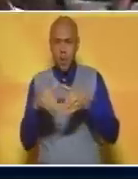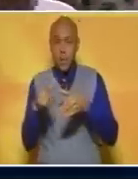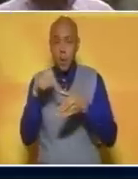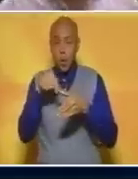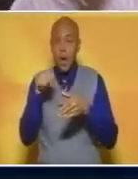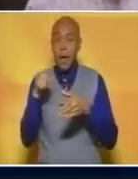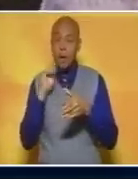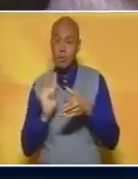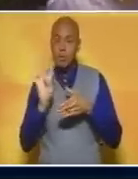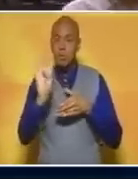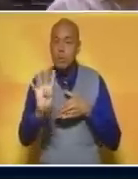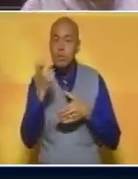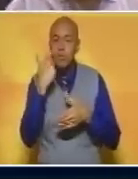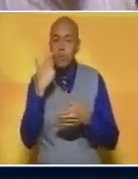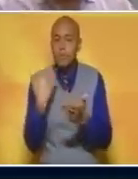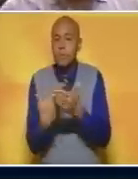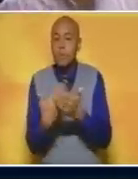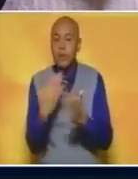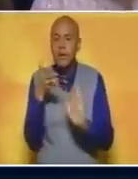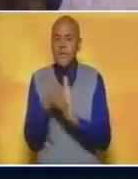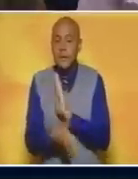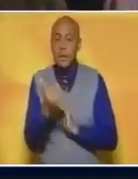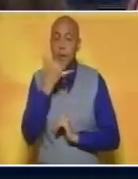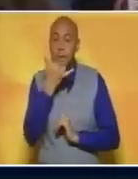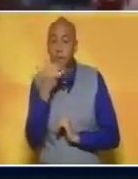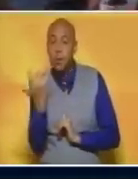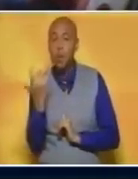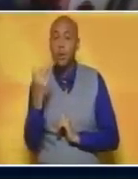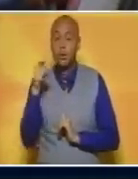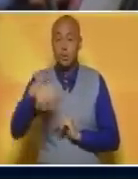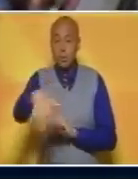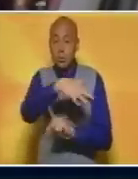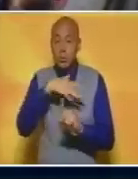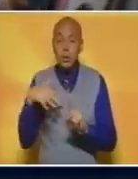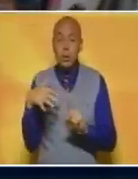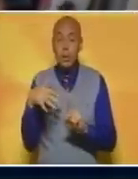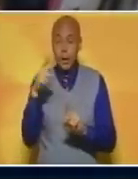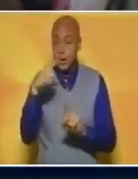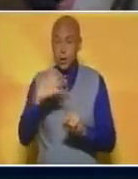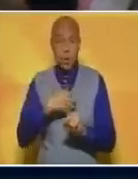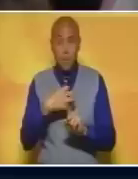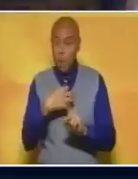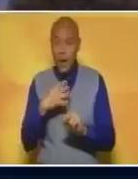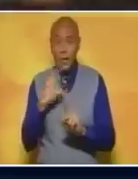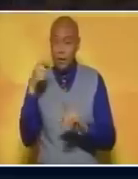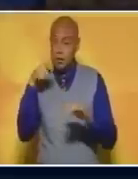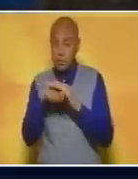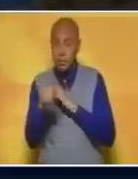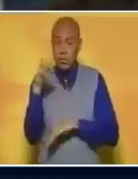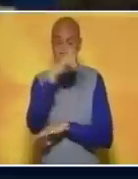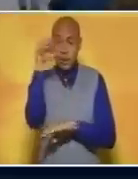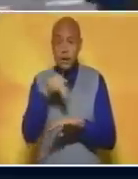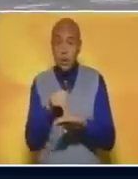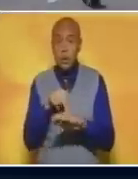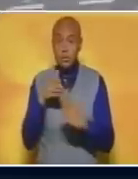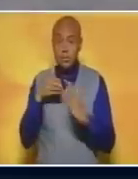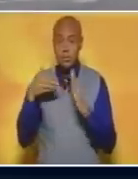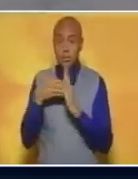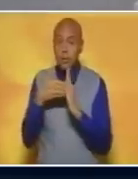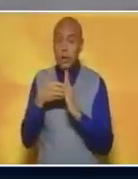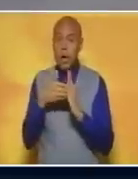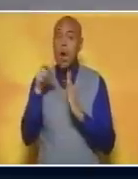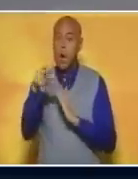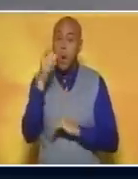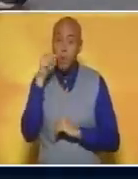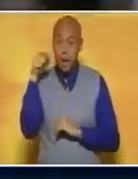solamente va a verificar la situación y que de no poderse realizar la sesión en la Asamblea Nacional, Juan Guaidó